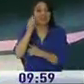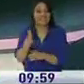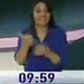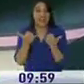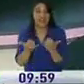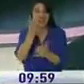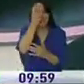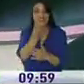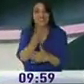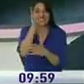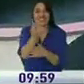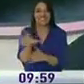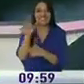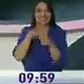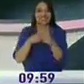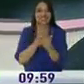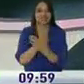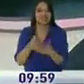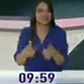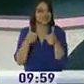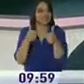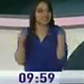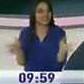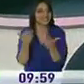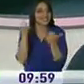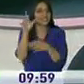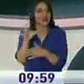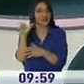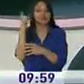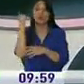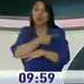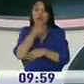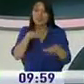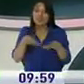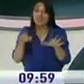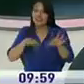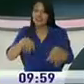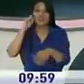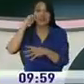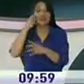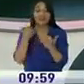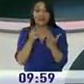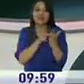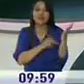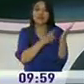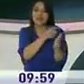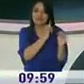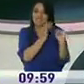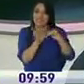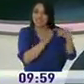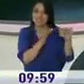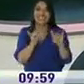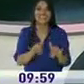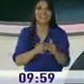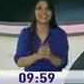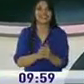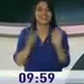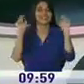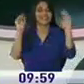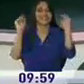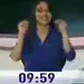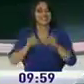excelente inicio de semana. Póngale muchas ganas de este lunes. Vivan un día a la vez, ya vienen mañaneros a divertirse. Felicidades a todos.